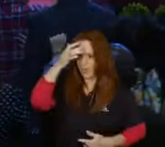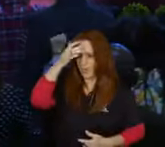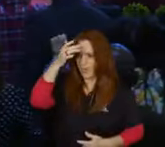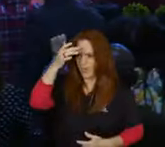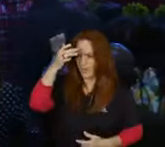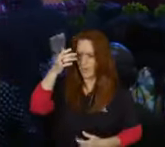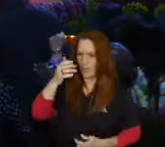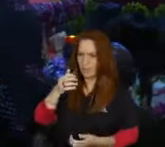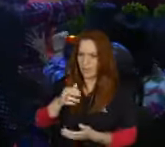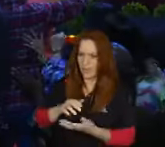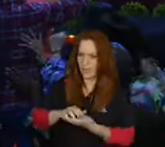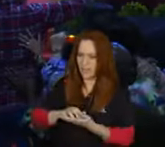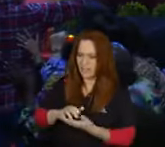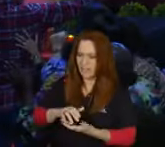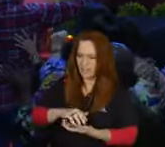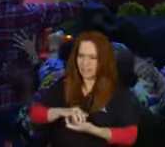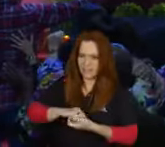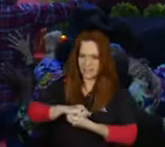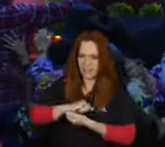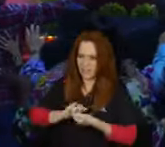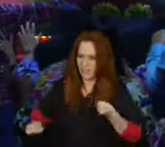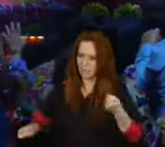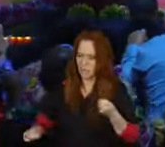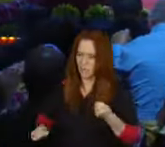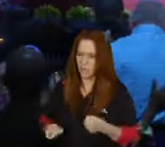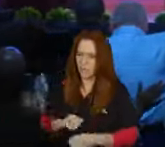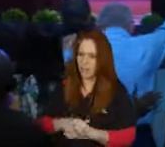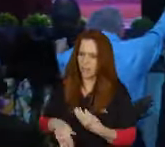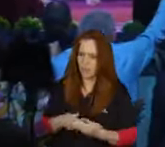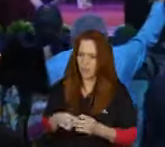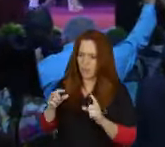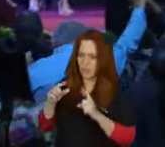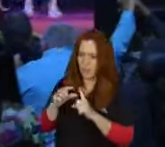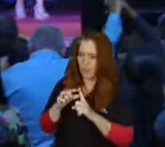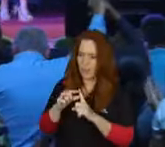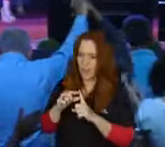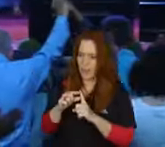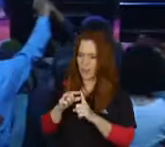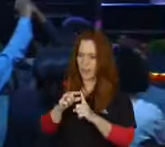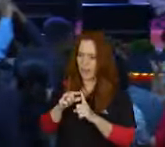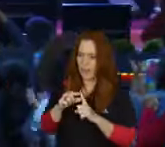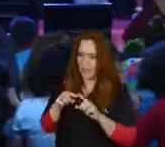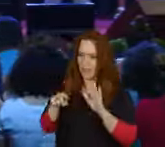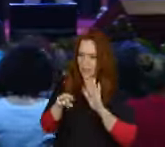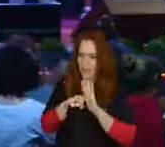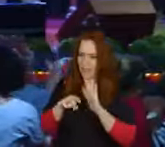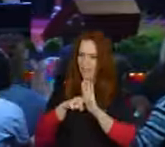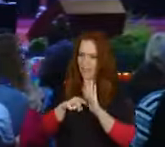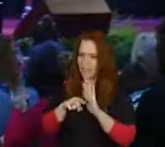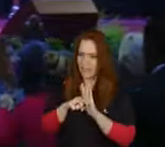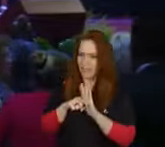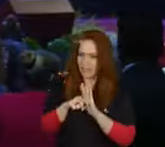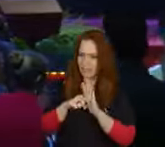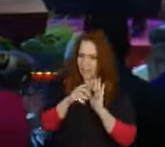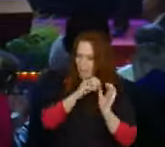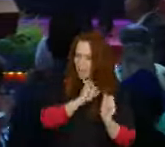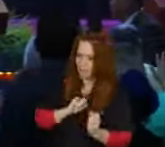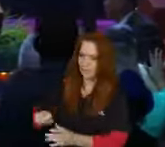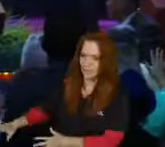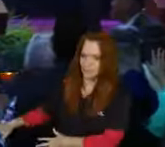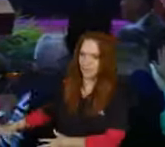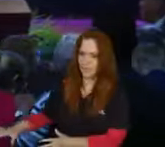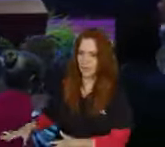se cancela ahora. Toda palabra de maldición, de juicio. Oh, toda palabra, todo conjuro contra tu